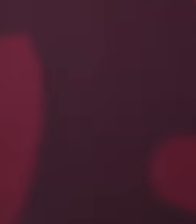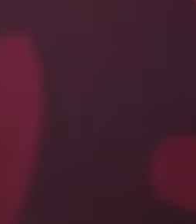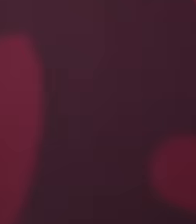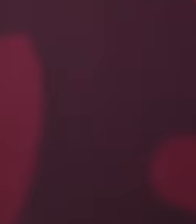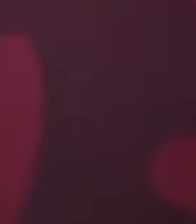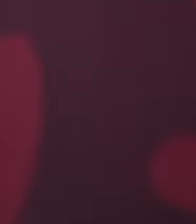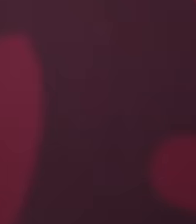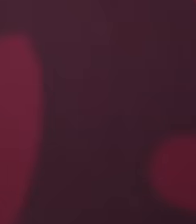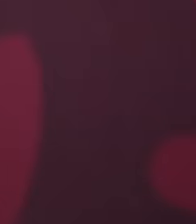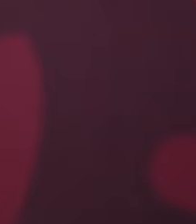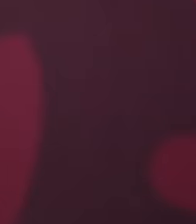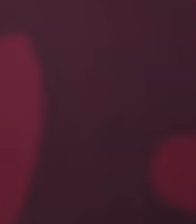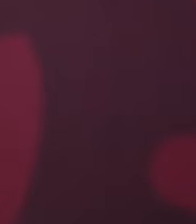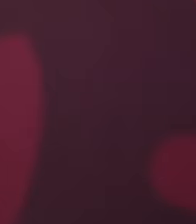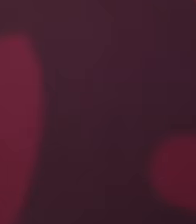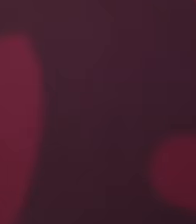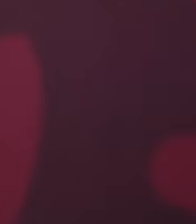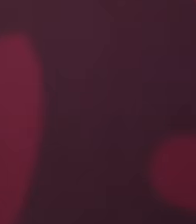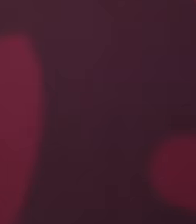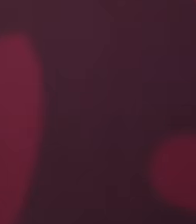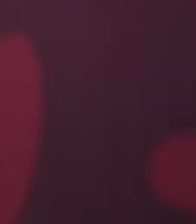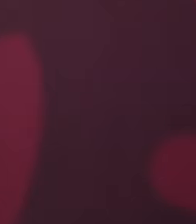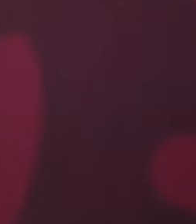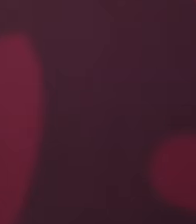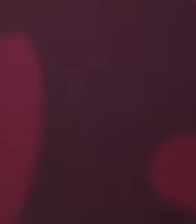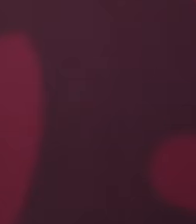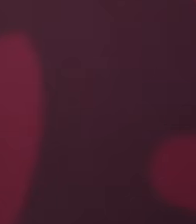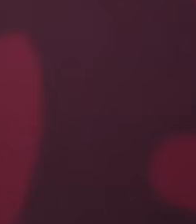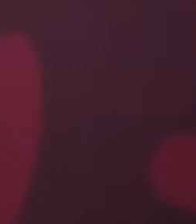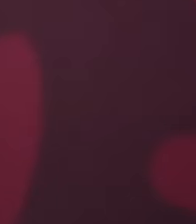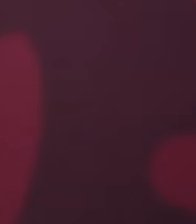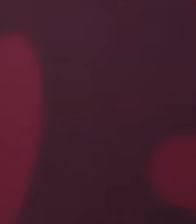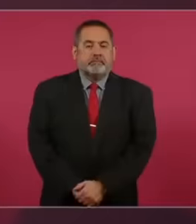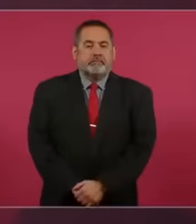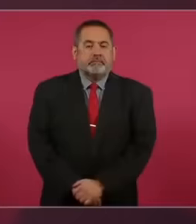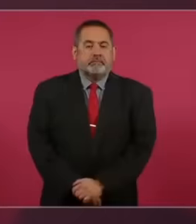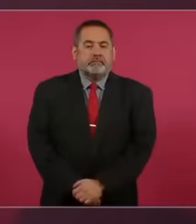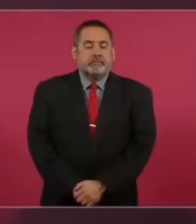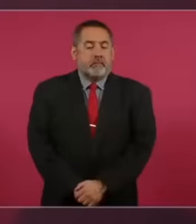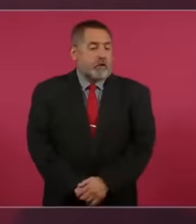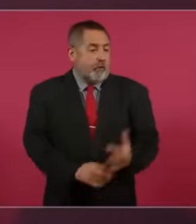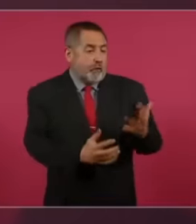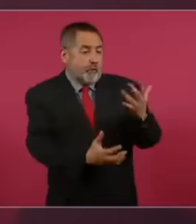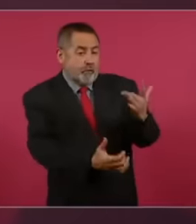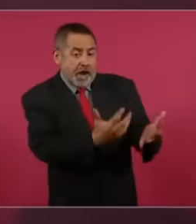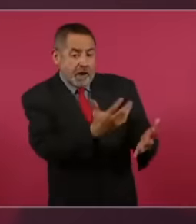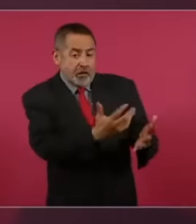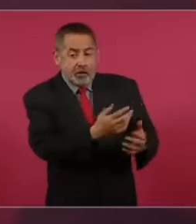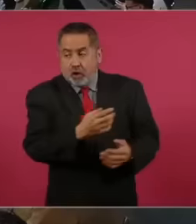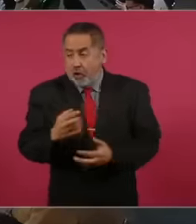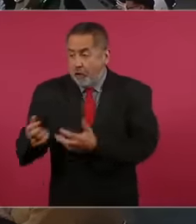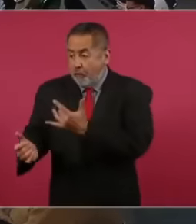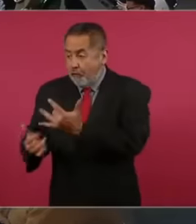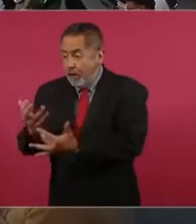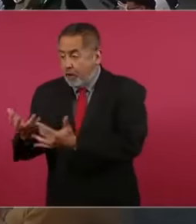porque no se puede apagar el fuego con el fuego, no se puede enfrentar el mal con el mal.